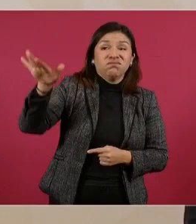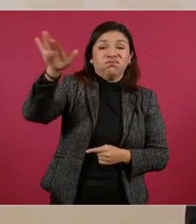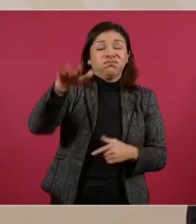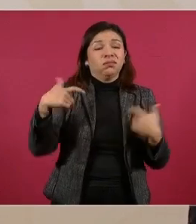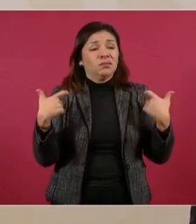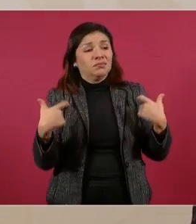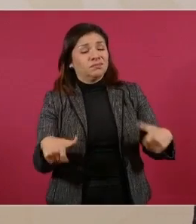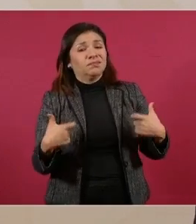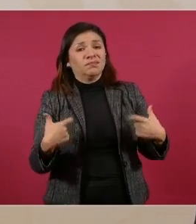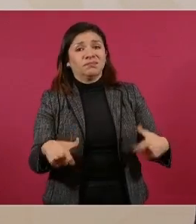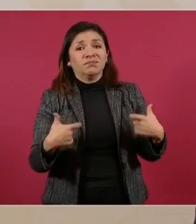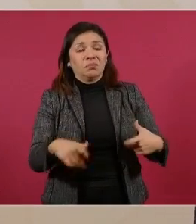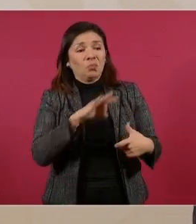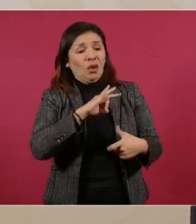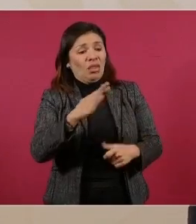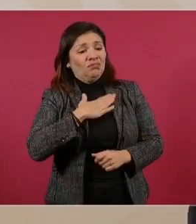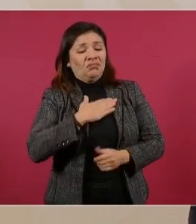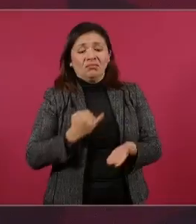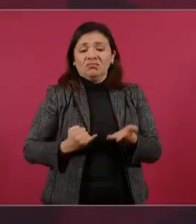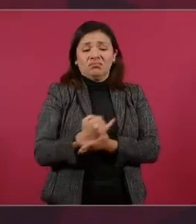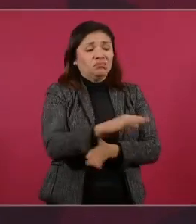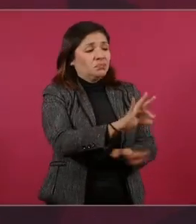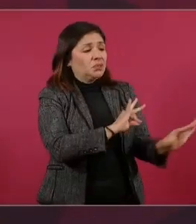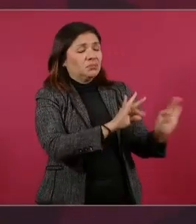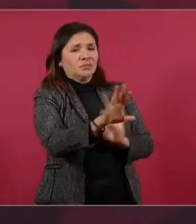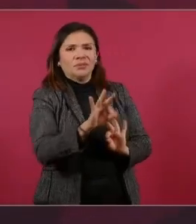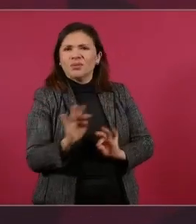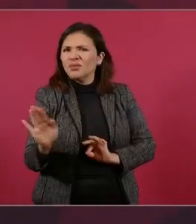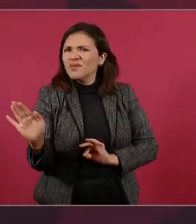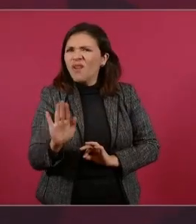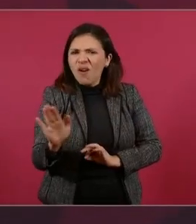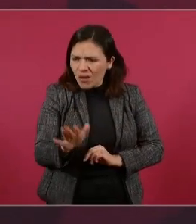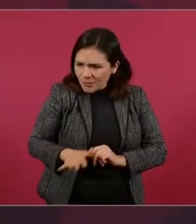las que elijan que es el